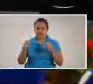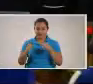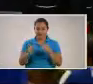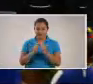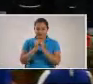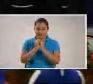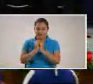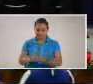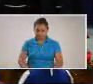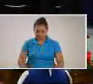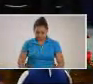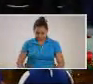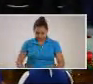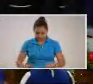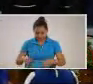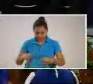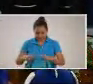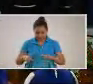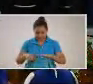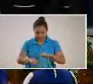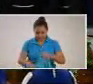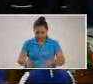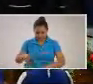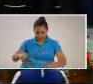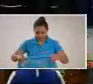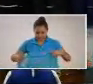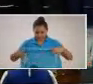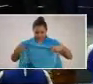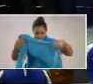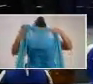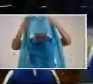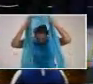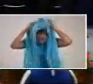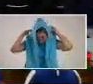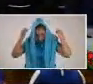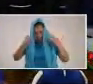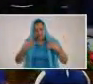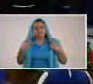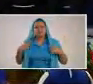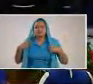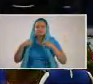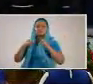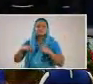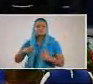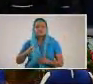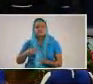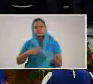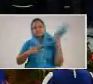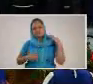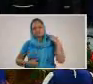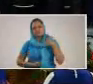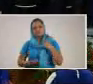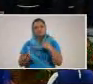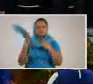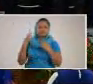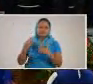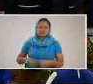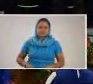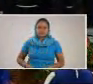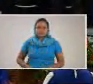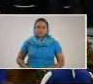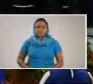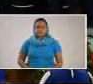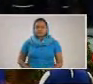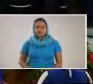a orar, le voy a rogar que me acompañe a orar por nuestro apóstol, por su familia, tal como él nos lo ha pedido